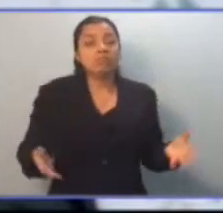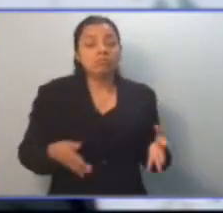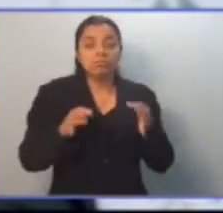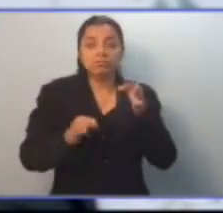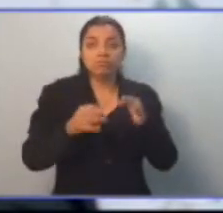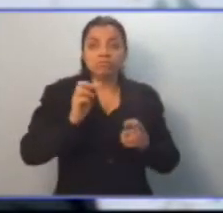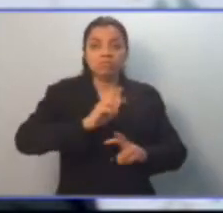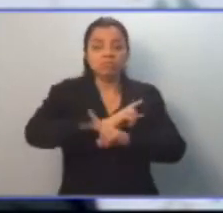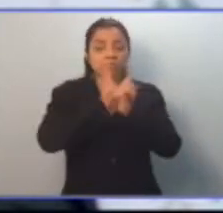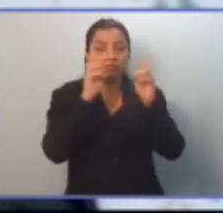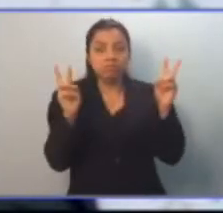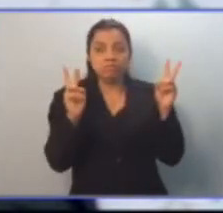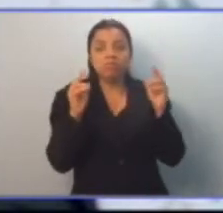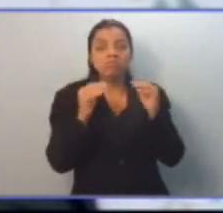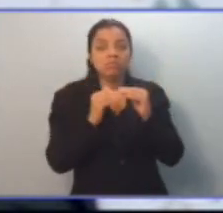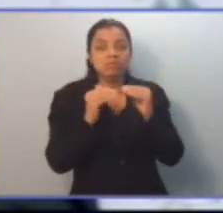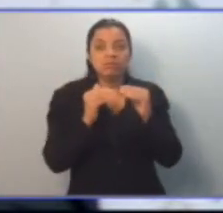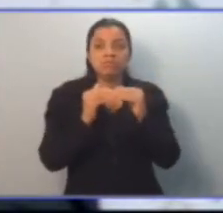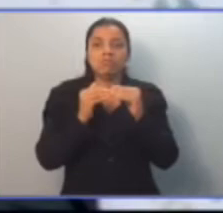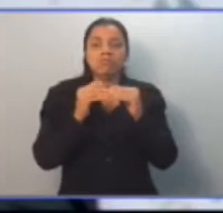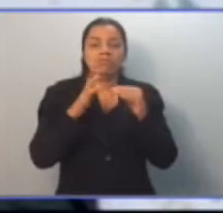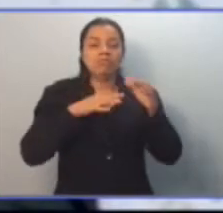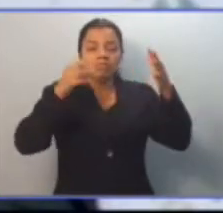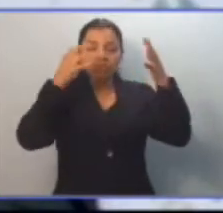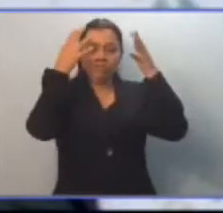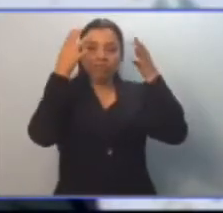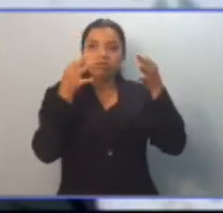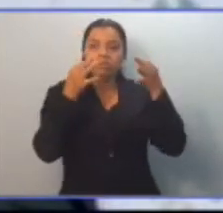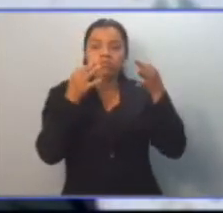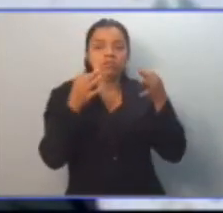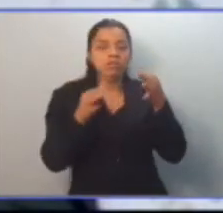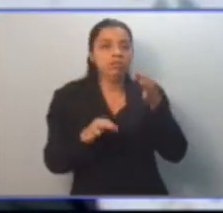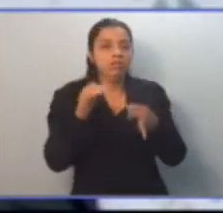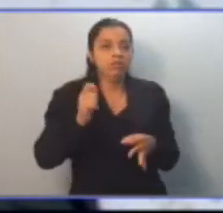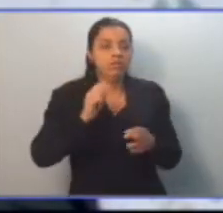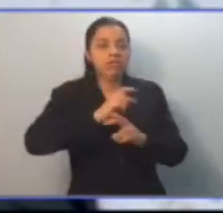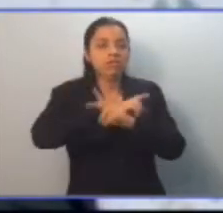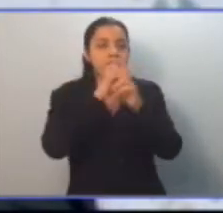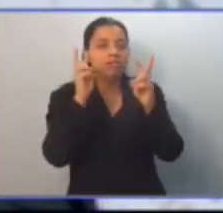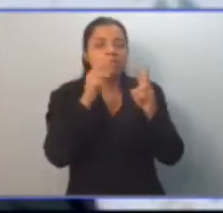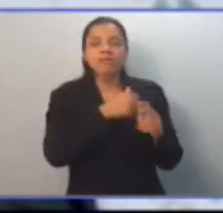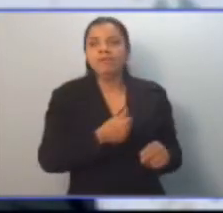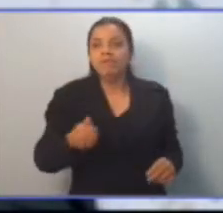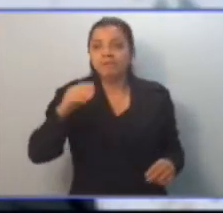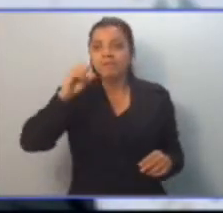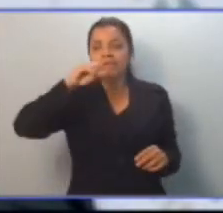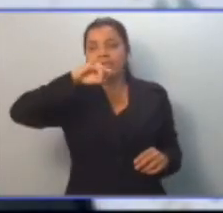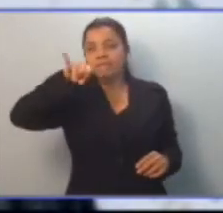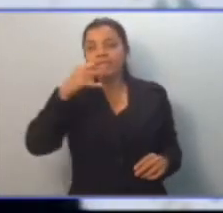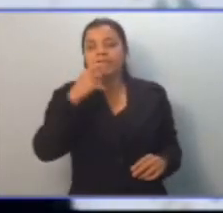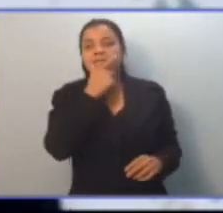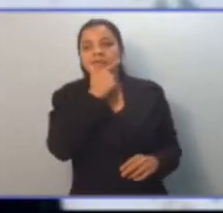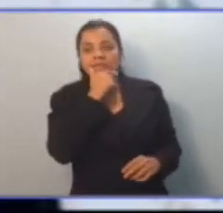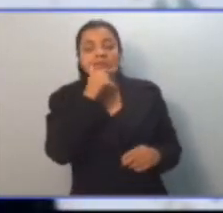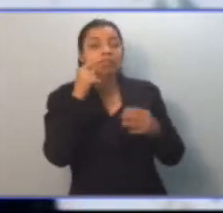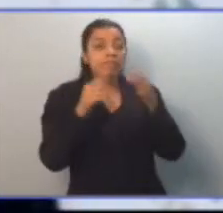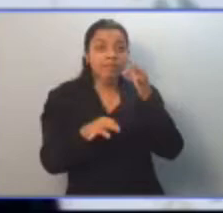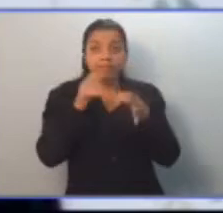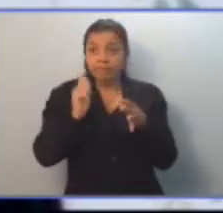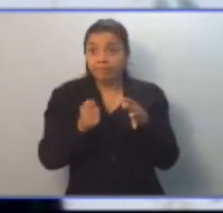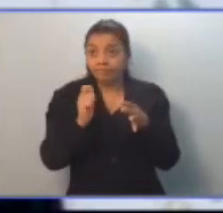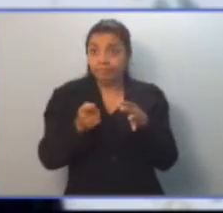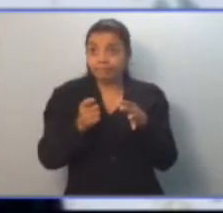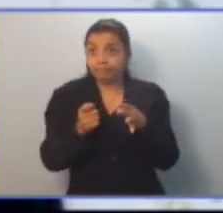de paz, también fui designado como juez 12º de paz de parte de la Corte Suprema de Justicia, como juez de extradición